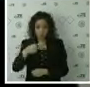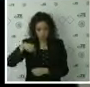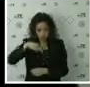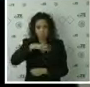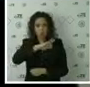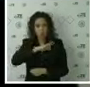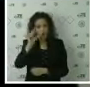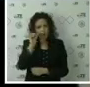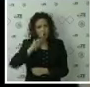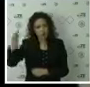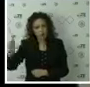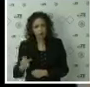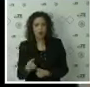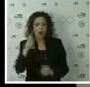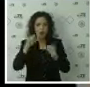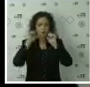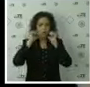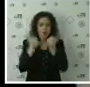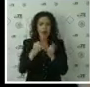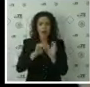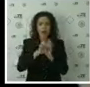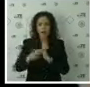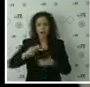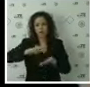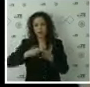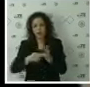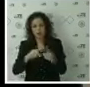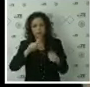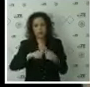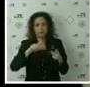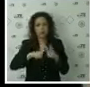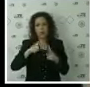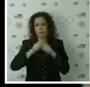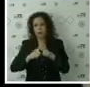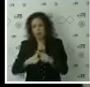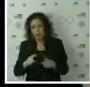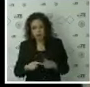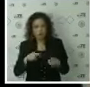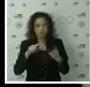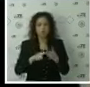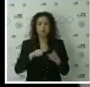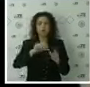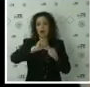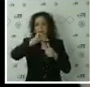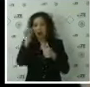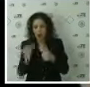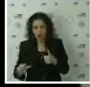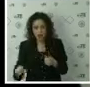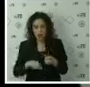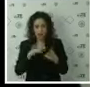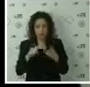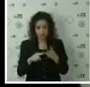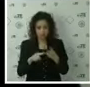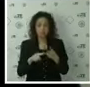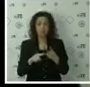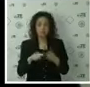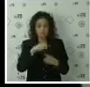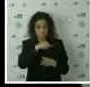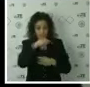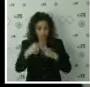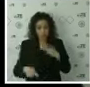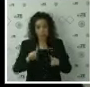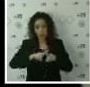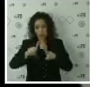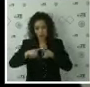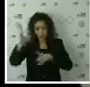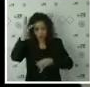en algunas áreas como ingeniería, matemáticas, artes, etcétera, pero debemos buscar la manera de que esos